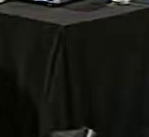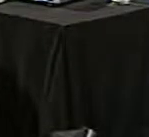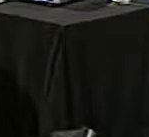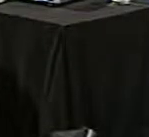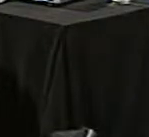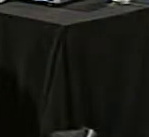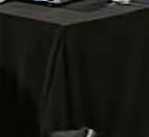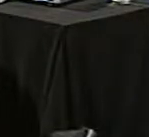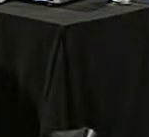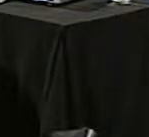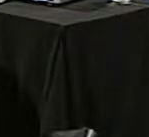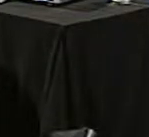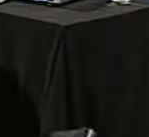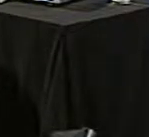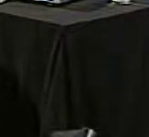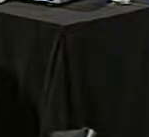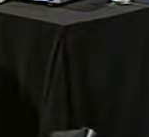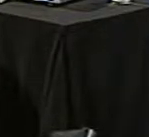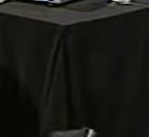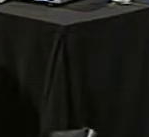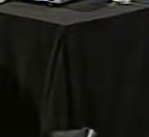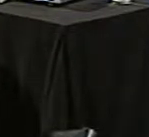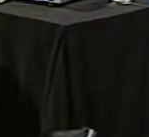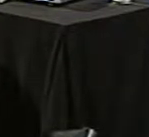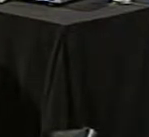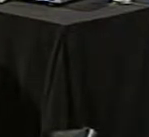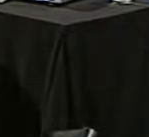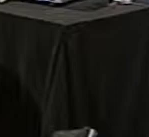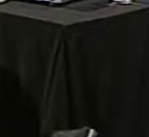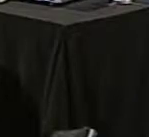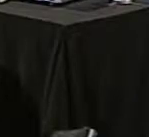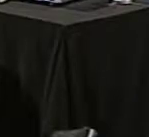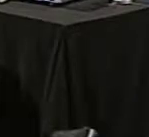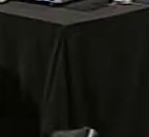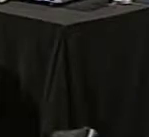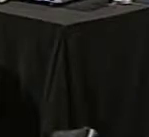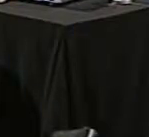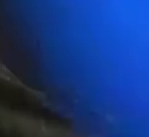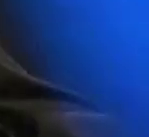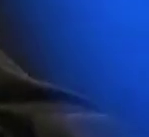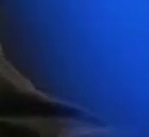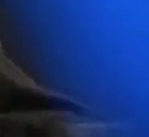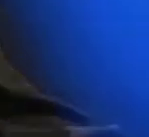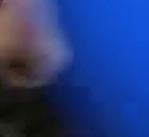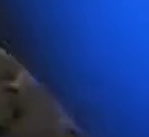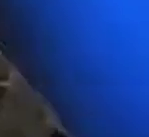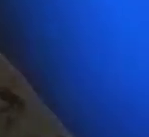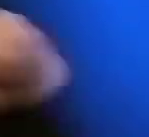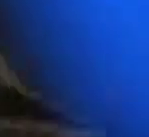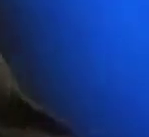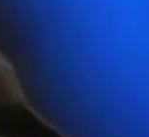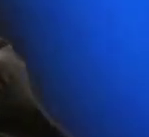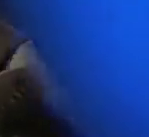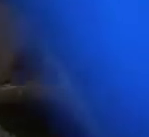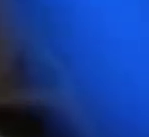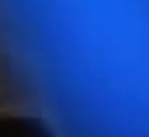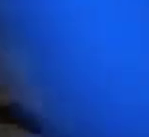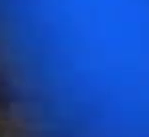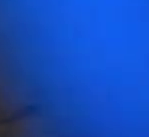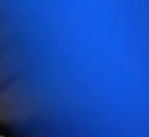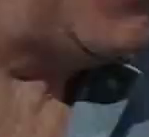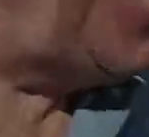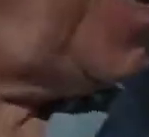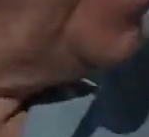se fundó en 1957. O sea que estoy tocando que tengo 50 años de teatro. Ellos tienen más todavía porque son, bueno, más viejitos que